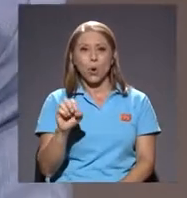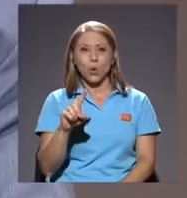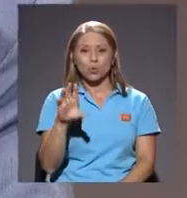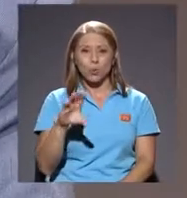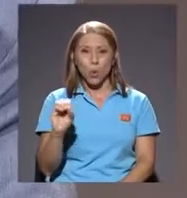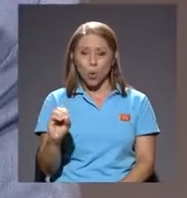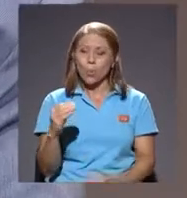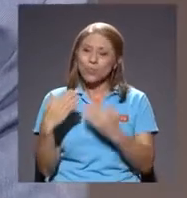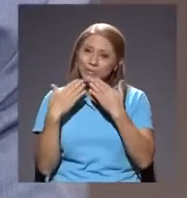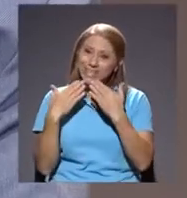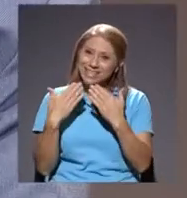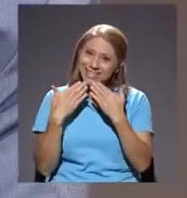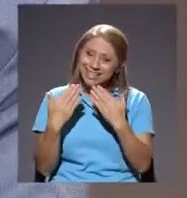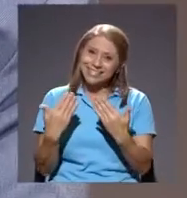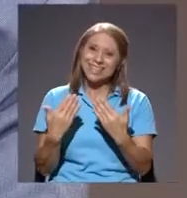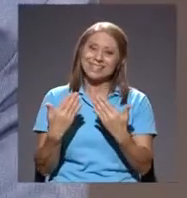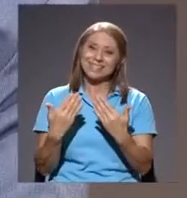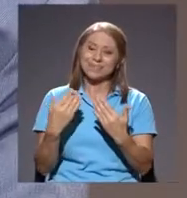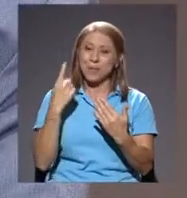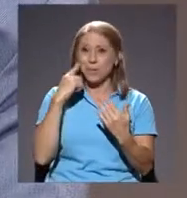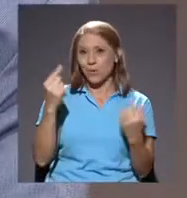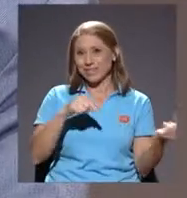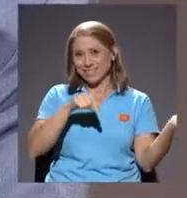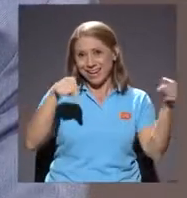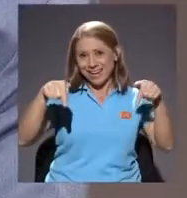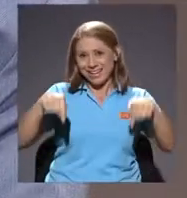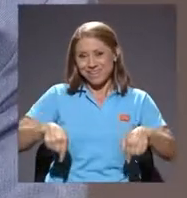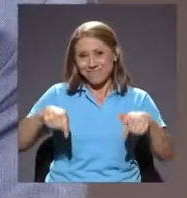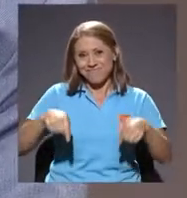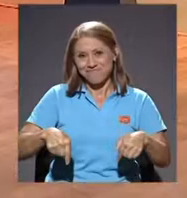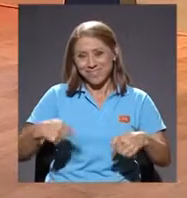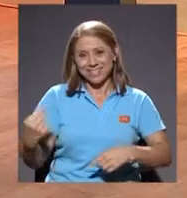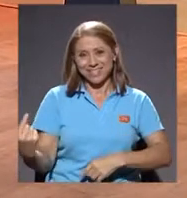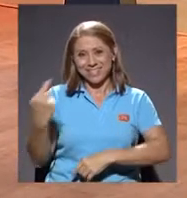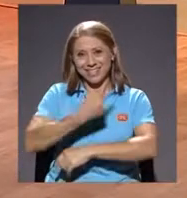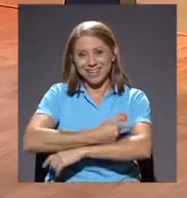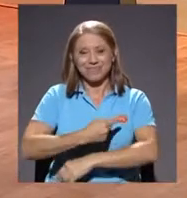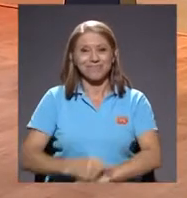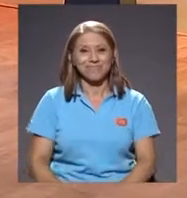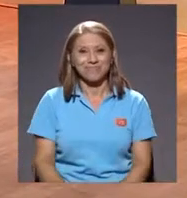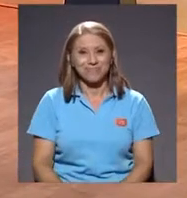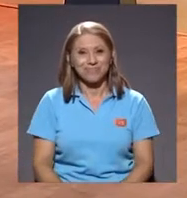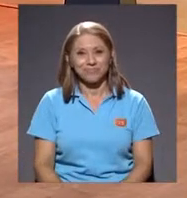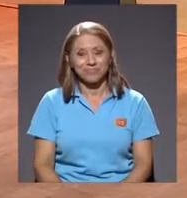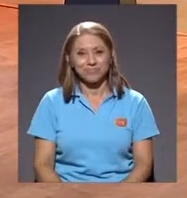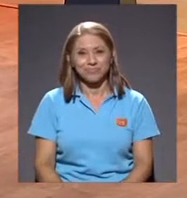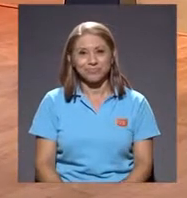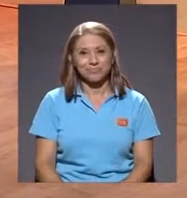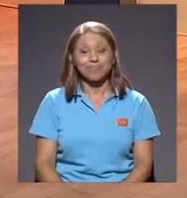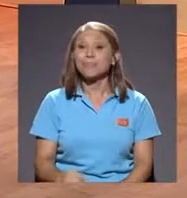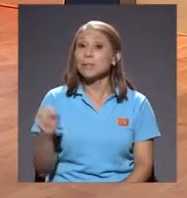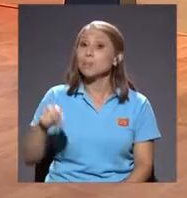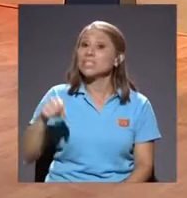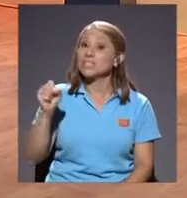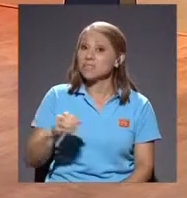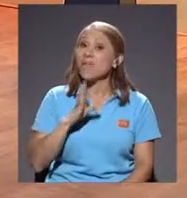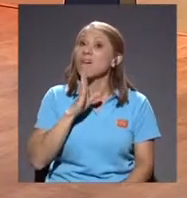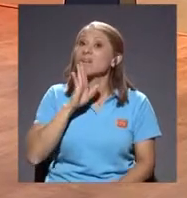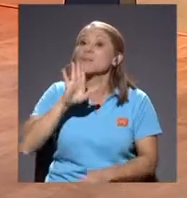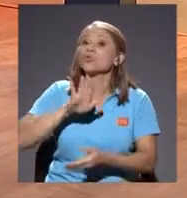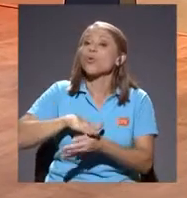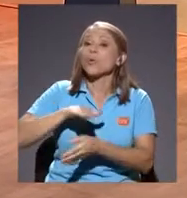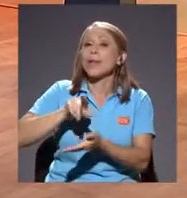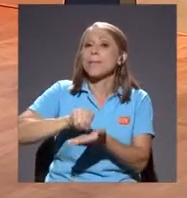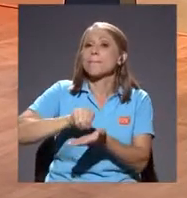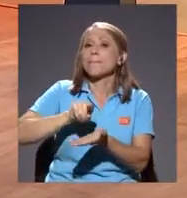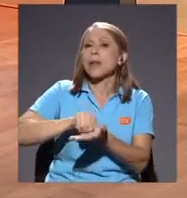por estar por estar aquí en este en este día si no hablemos de imprenta y por qué